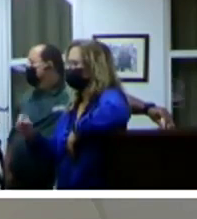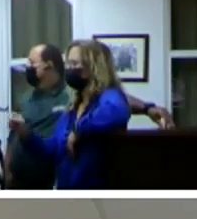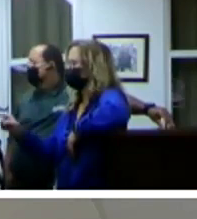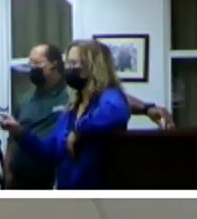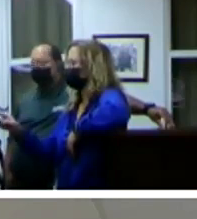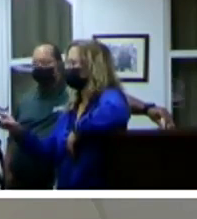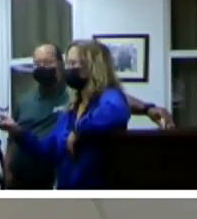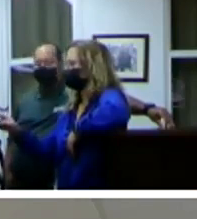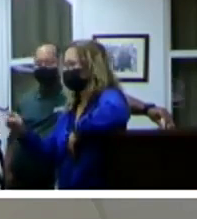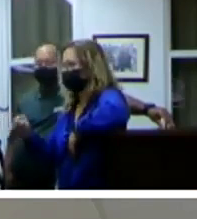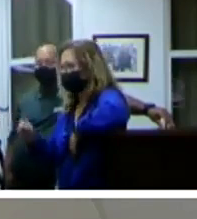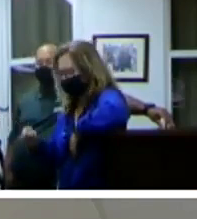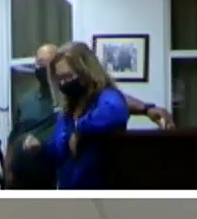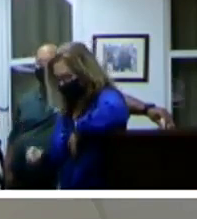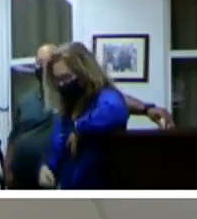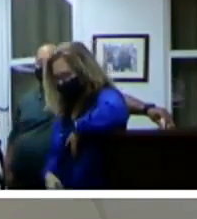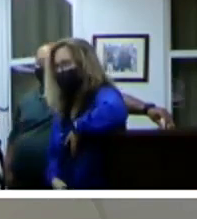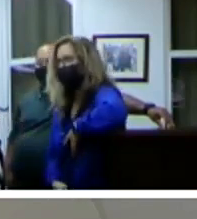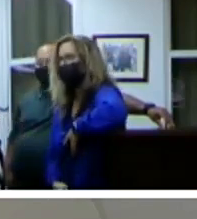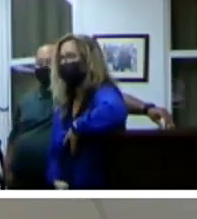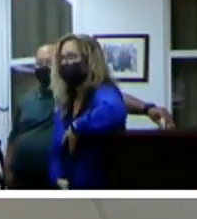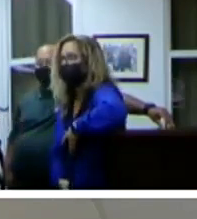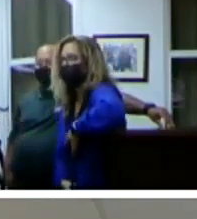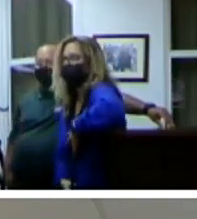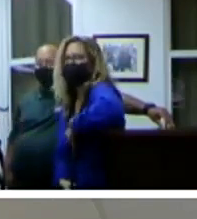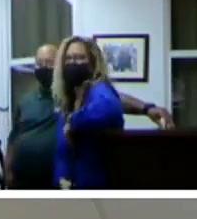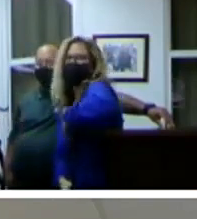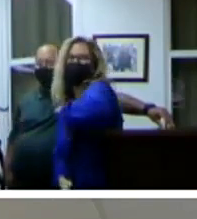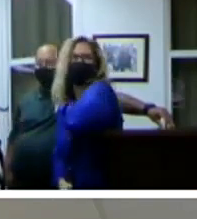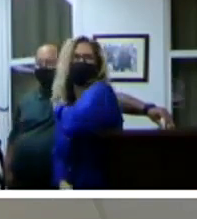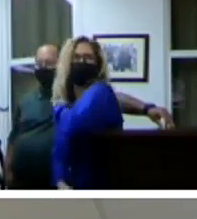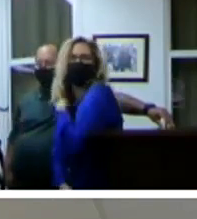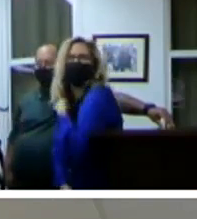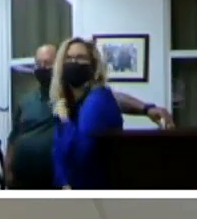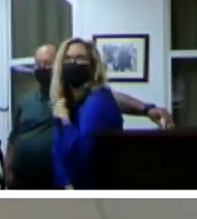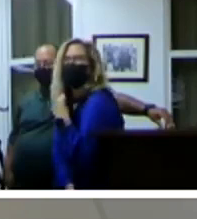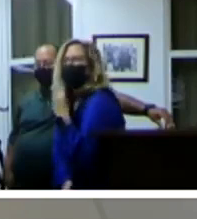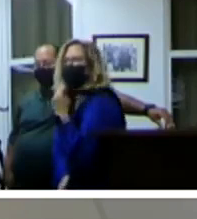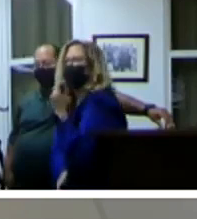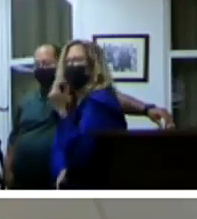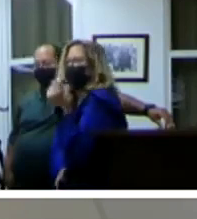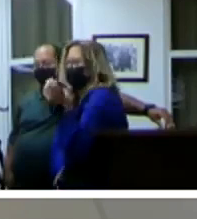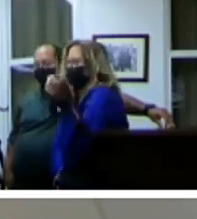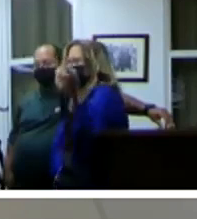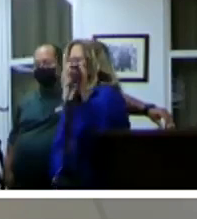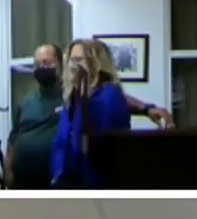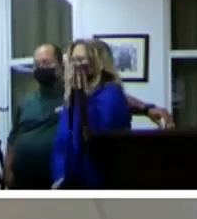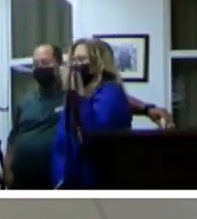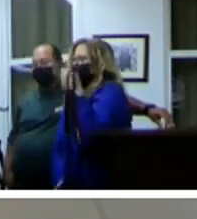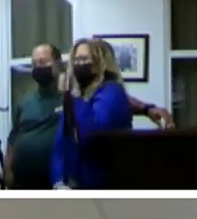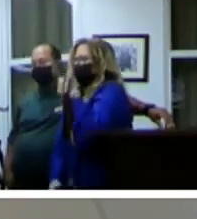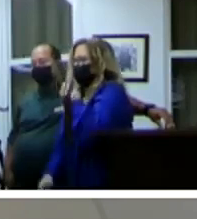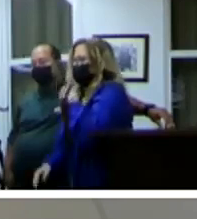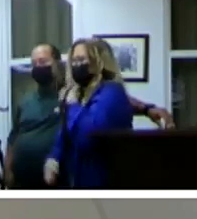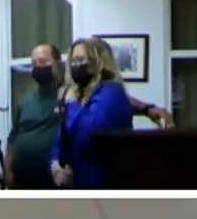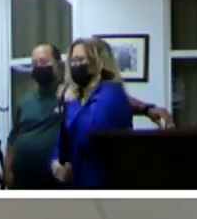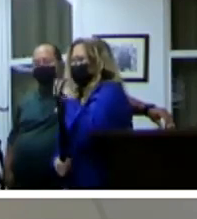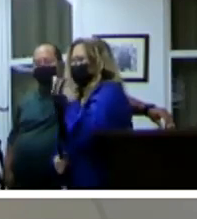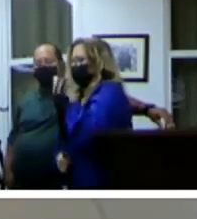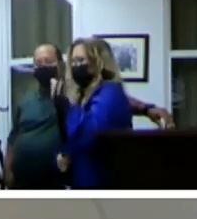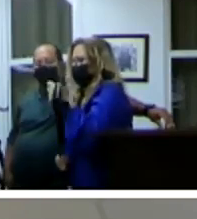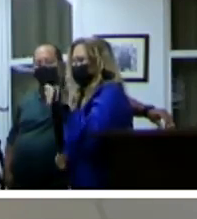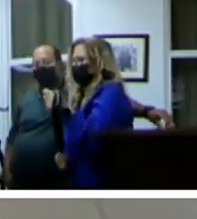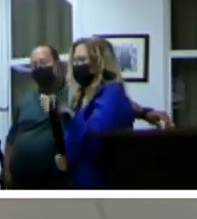carga, en teoría fundamental, es que simplemente algo que se hace operacionalmente